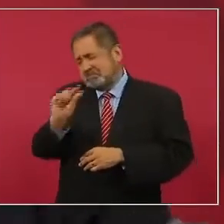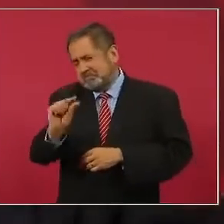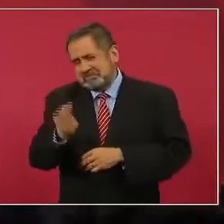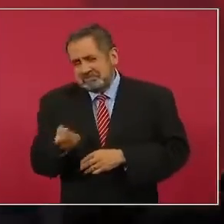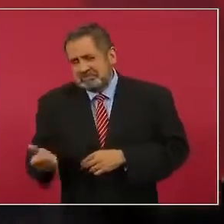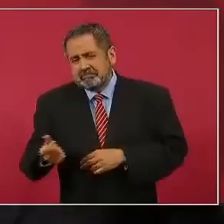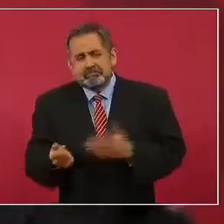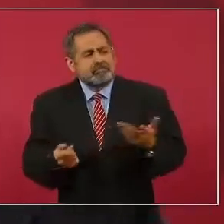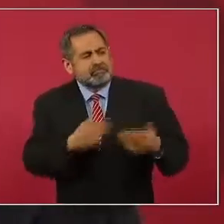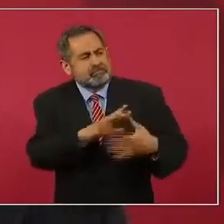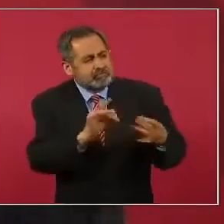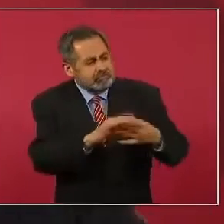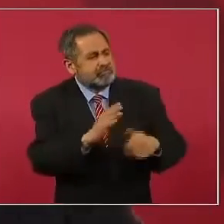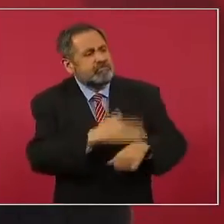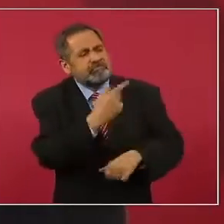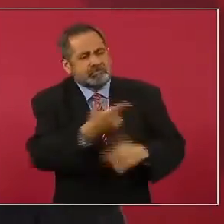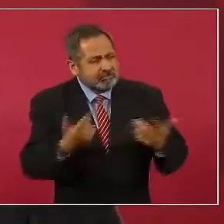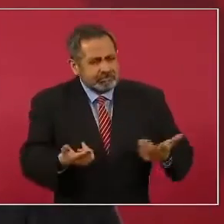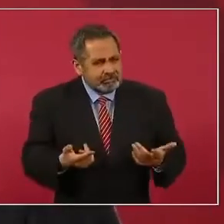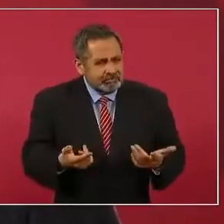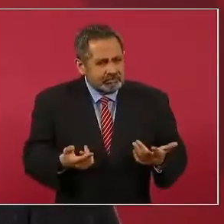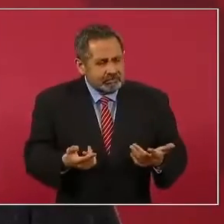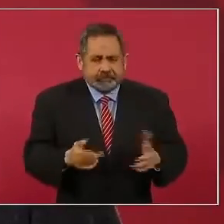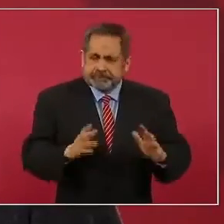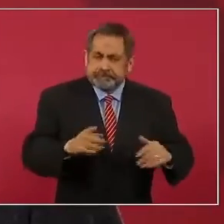que expliquen por qué